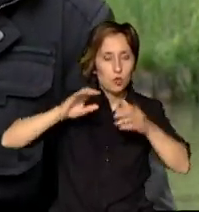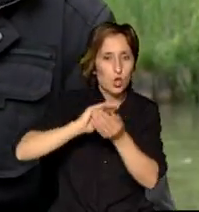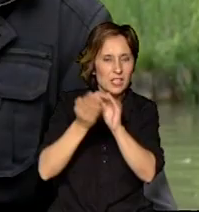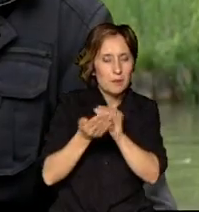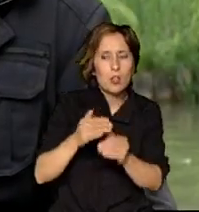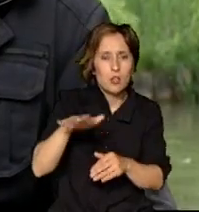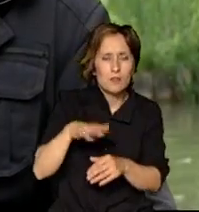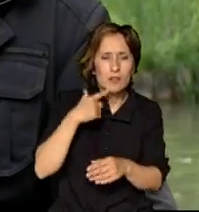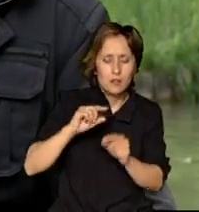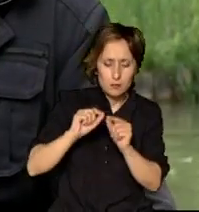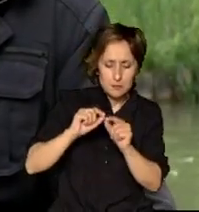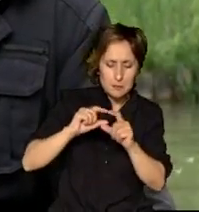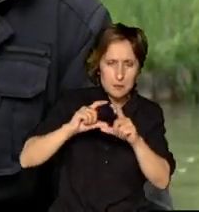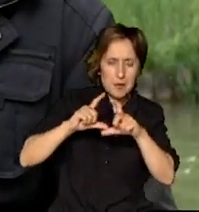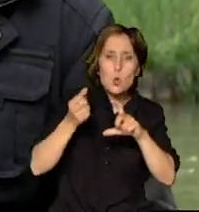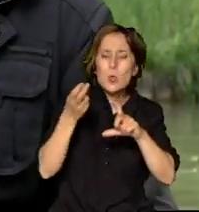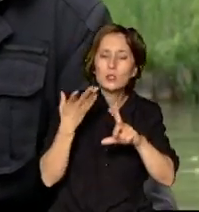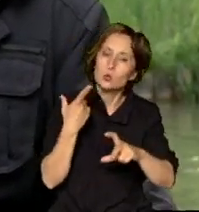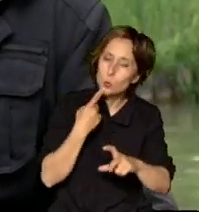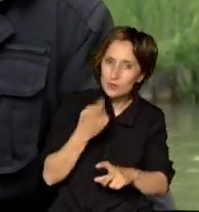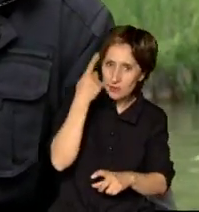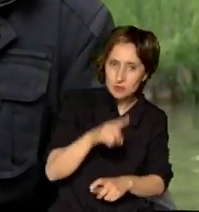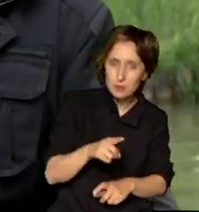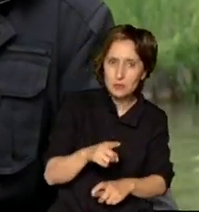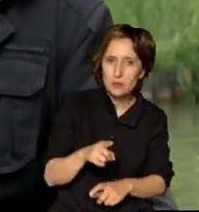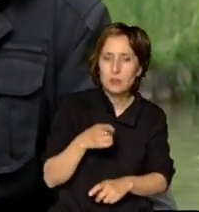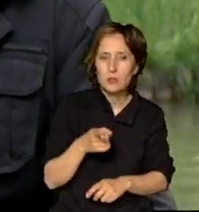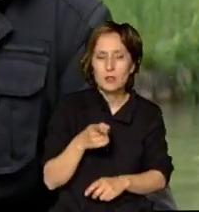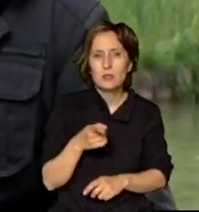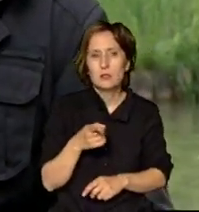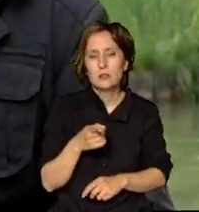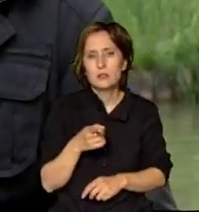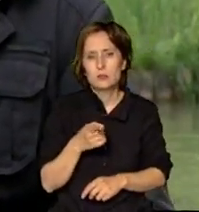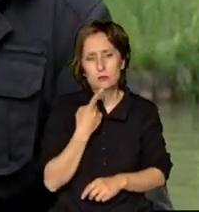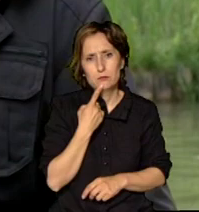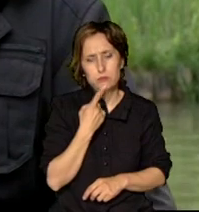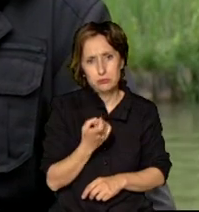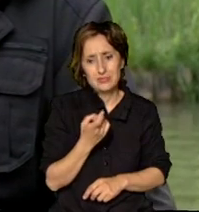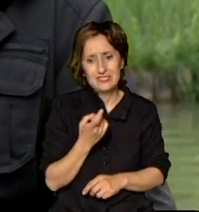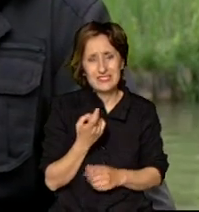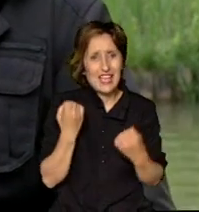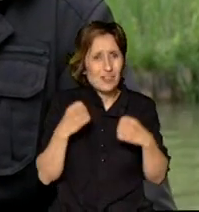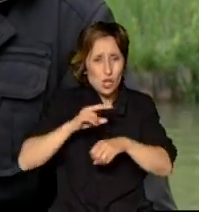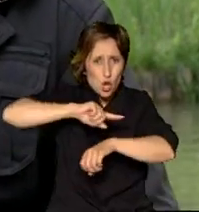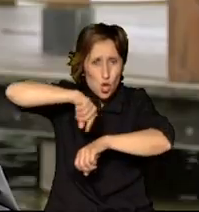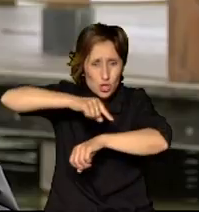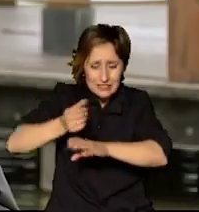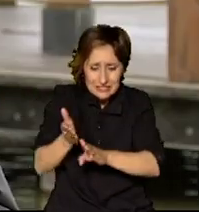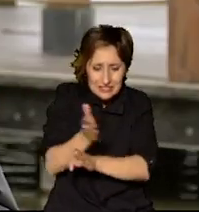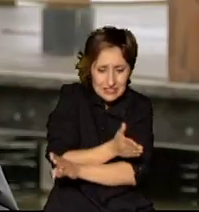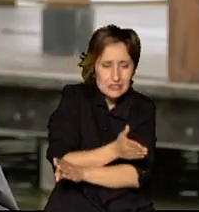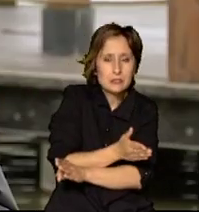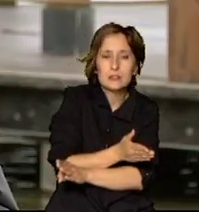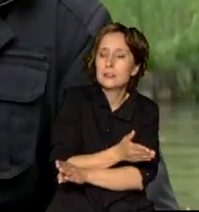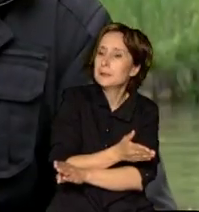nevar, cuántos centímetros se van a acumular, eso tiene mucha más complejidad e incluso a pocas horas vista no somos capaces